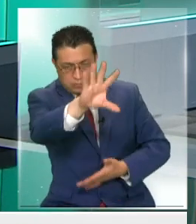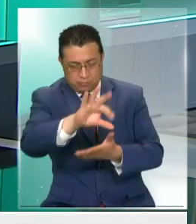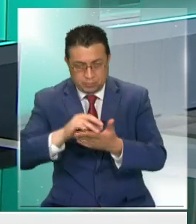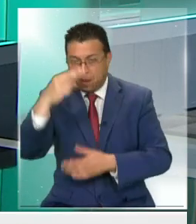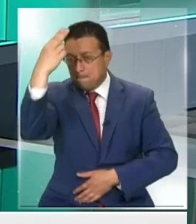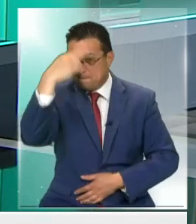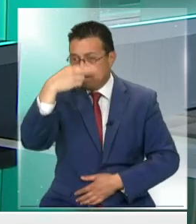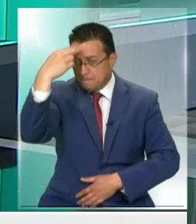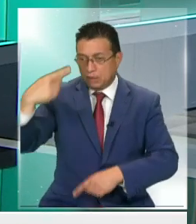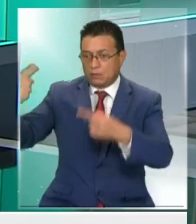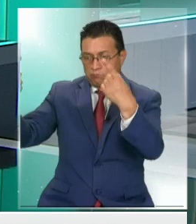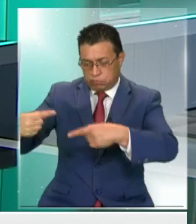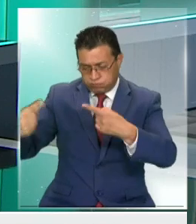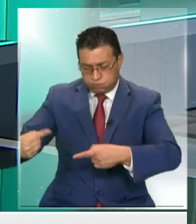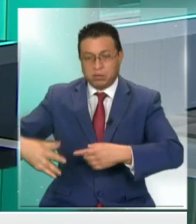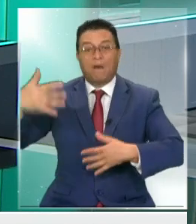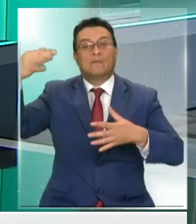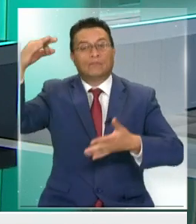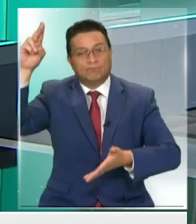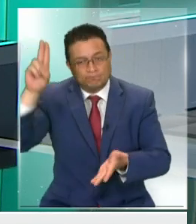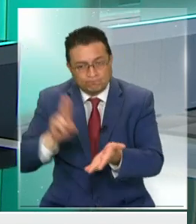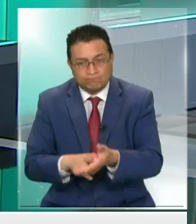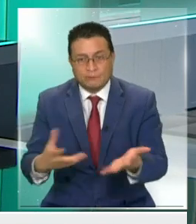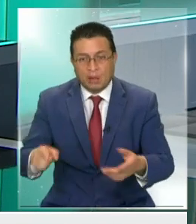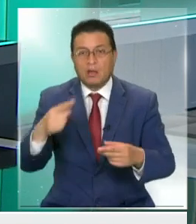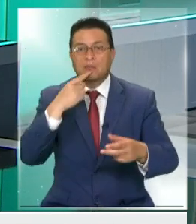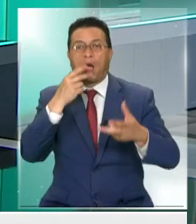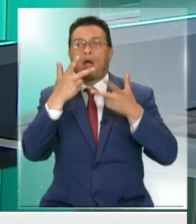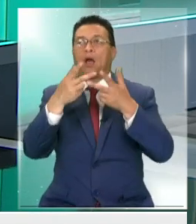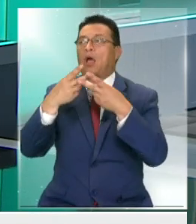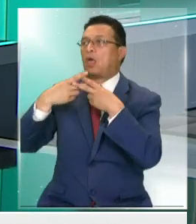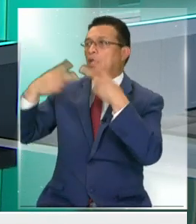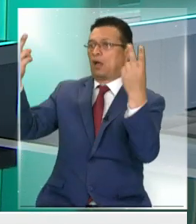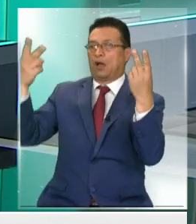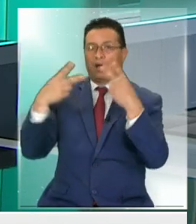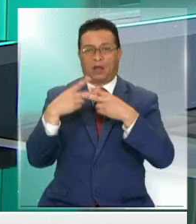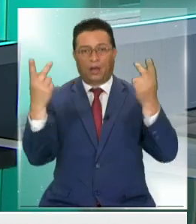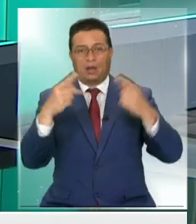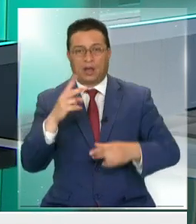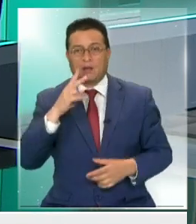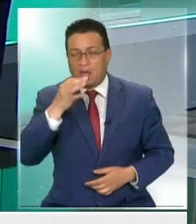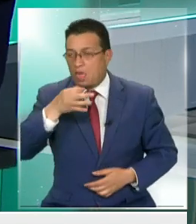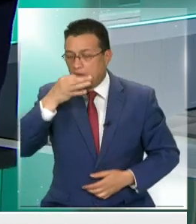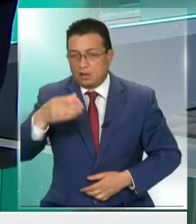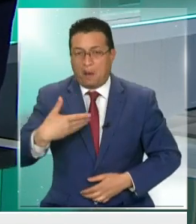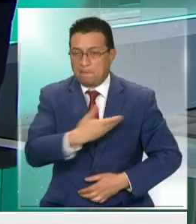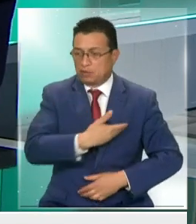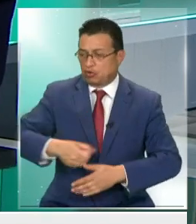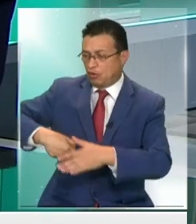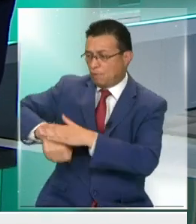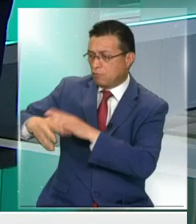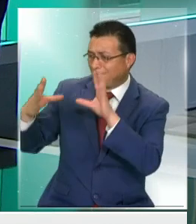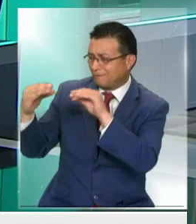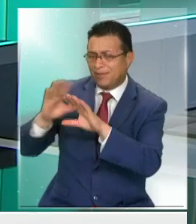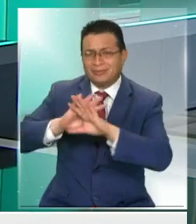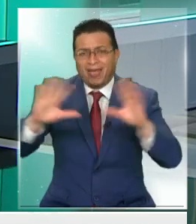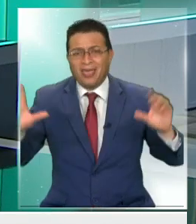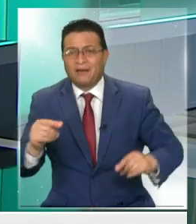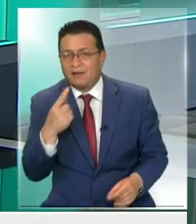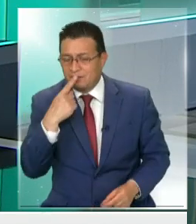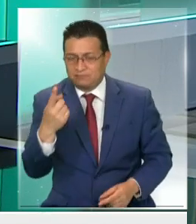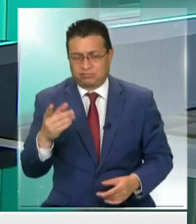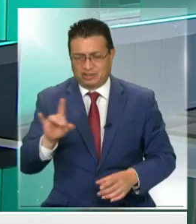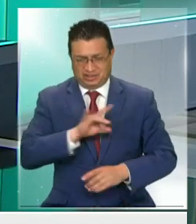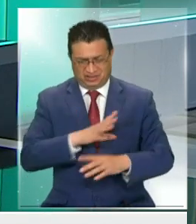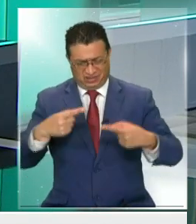marzo comenzar los partidos de verdad. Entonces, estas amenazas públicamente, sin incluso habérselo dicho el presidente del fútbol chileno, no conjugan